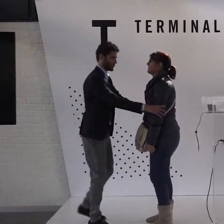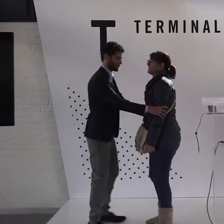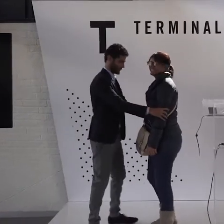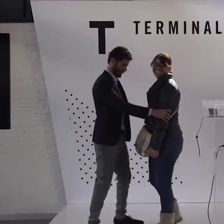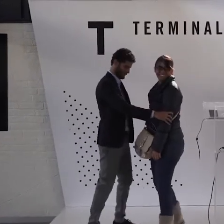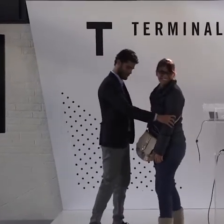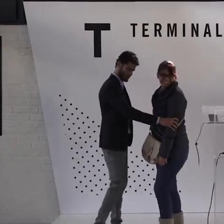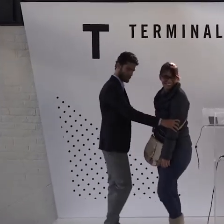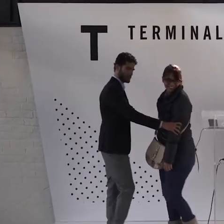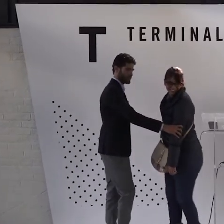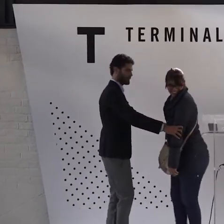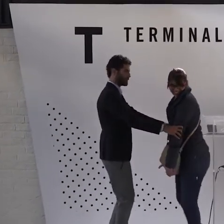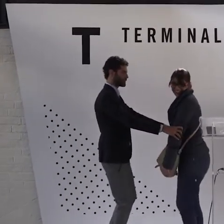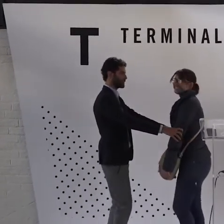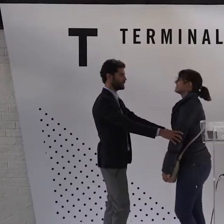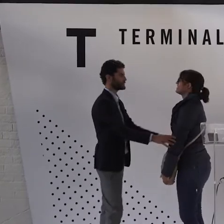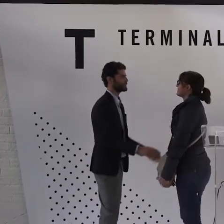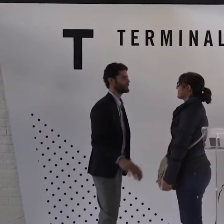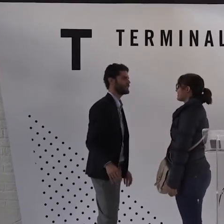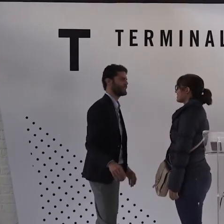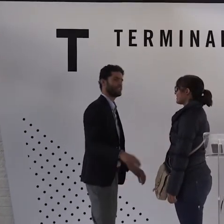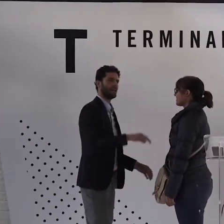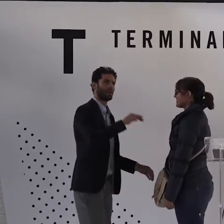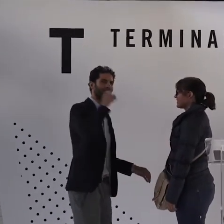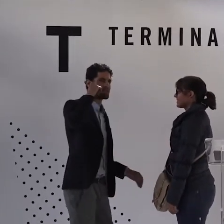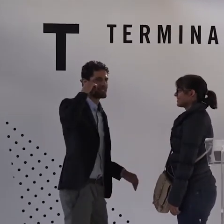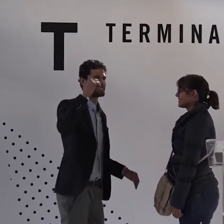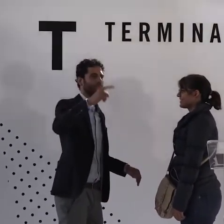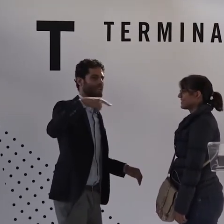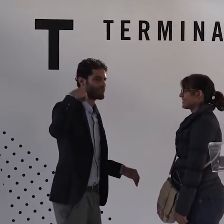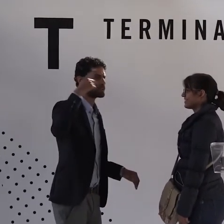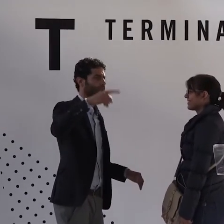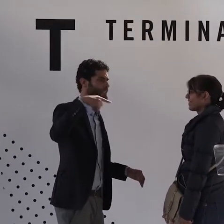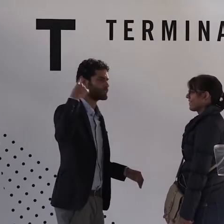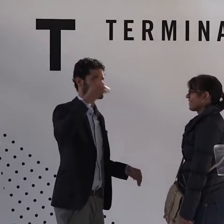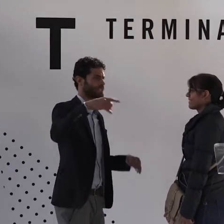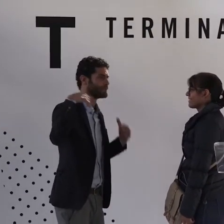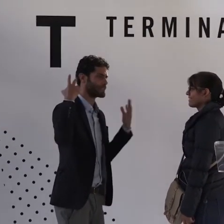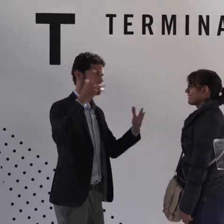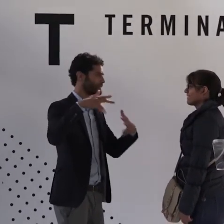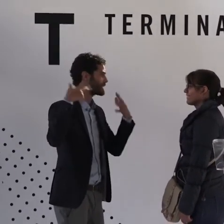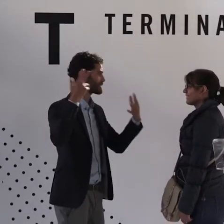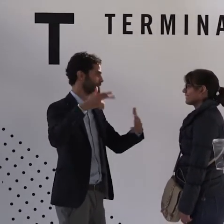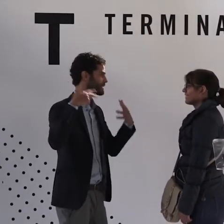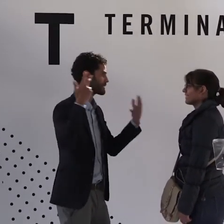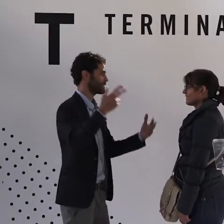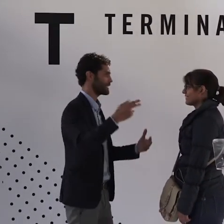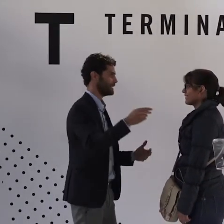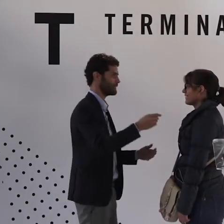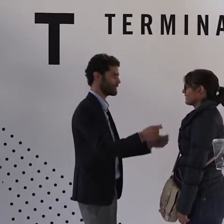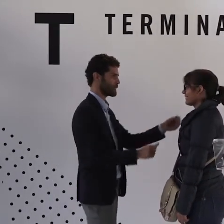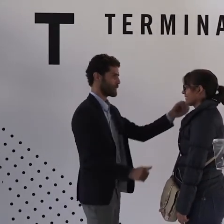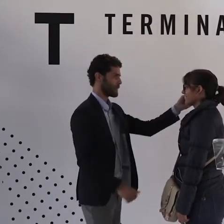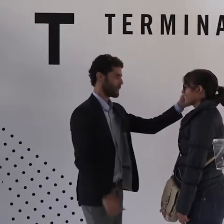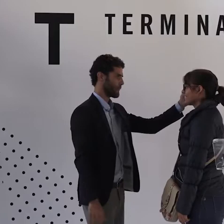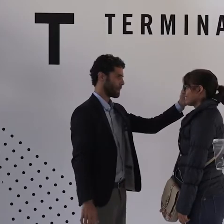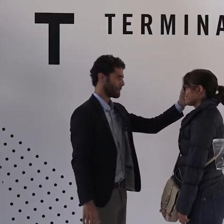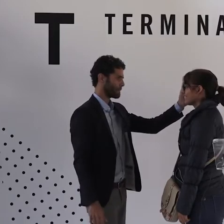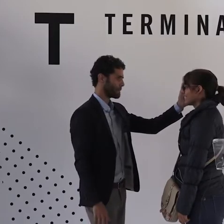Bien. Deme los ojos. Ahora vas a repetir esta palabra en tu mente constantemente. Repítela.